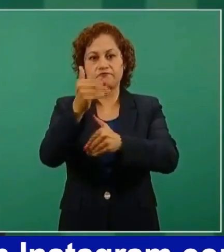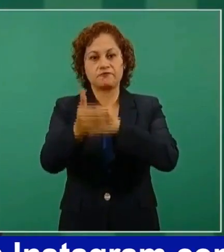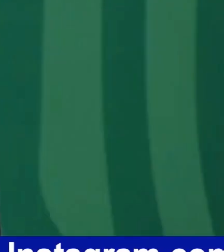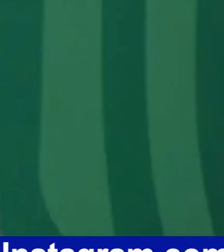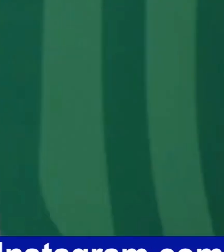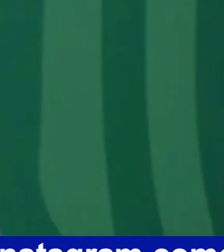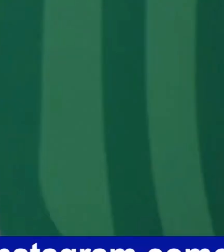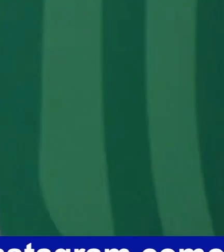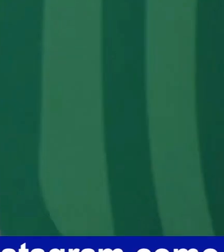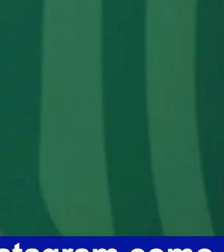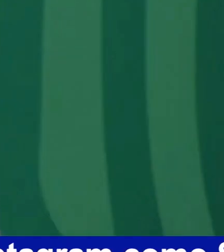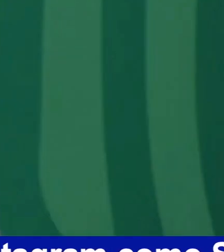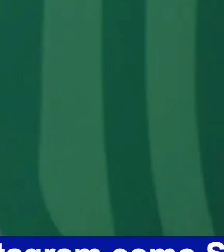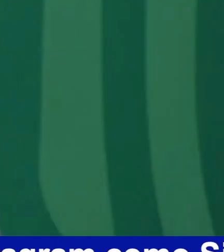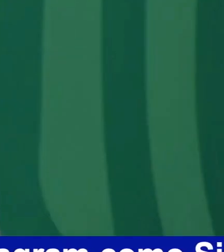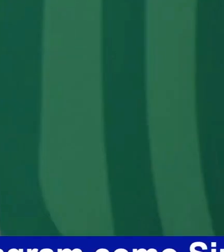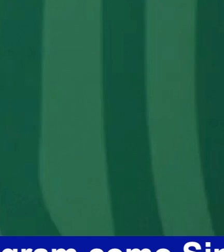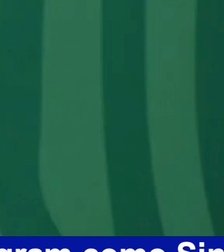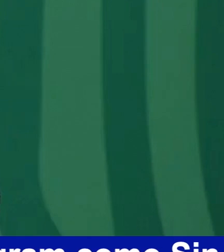que